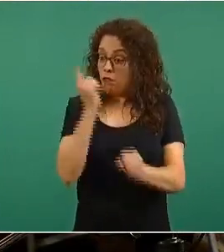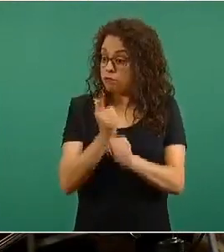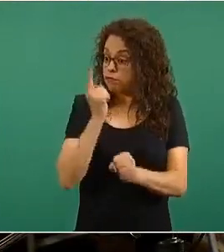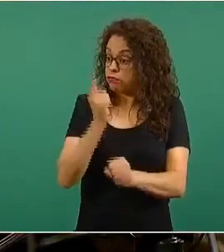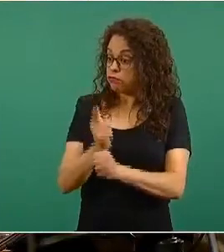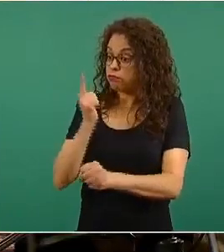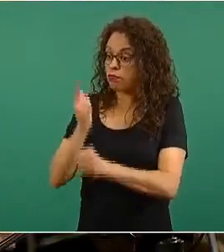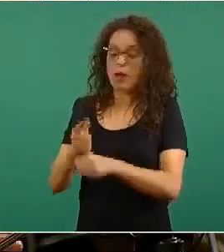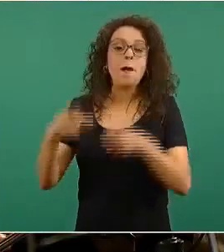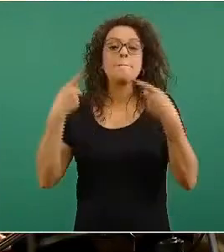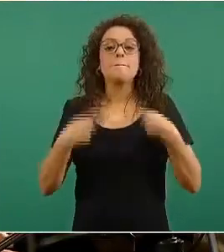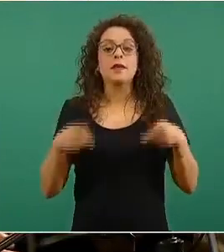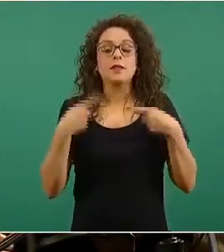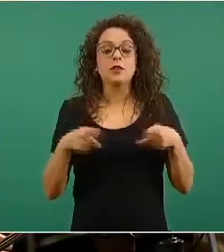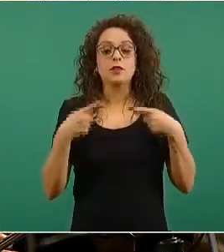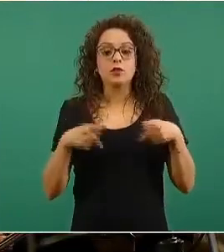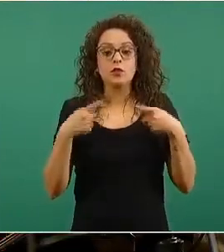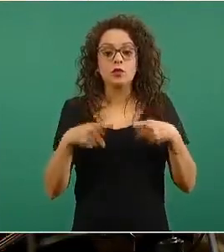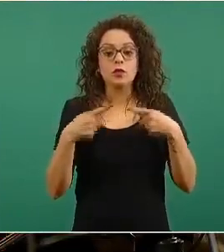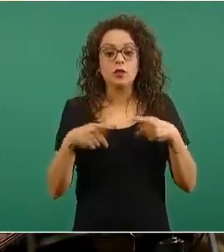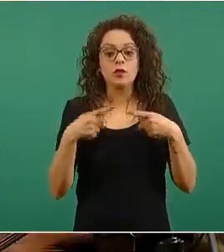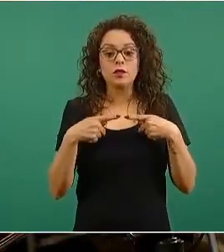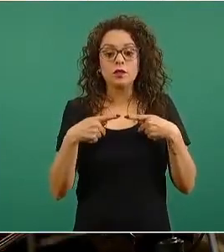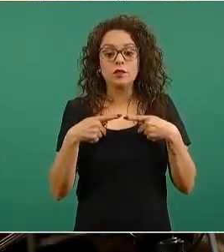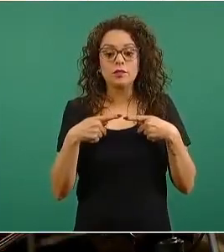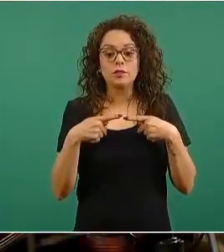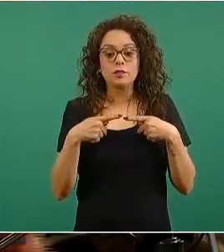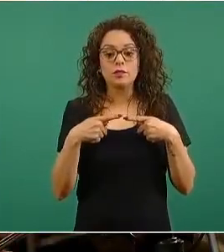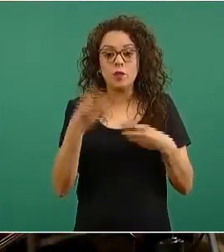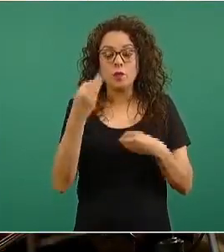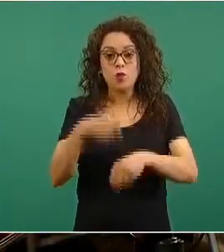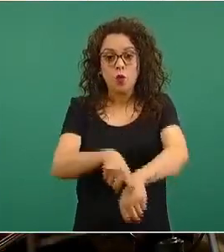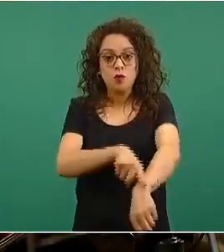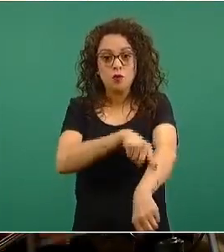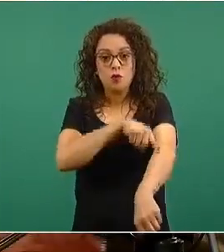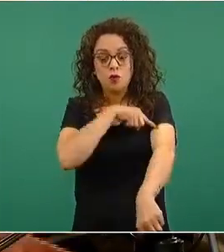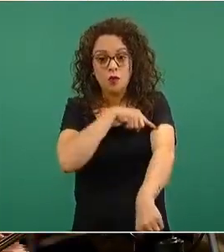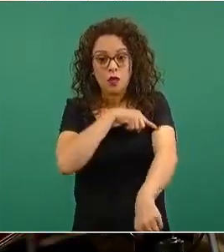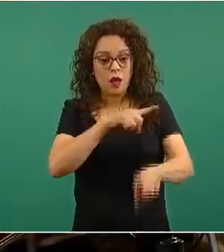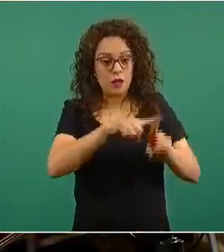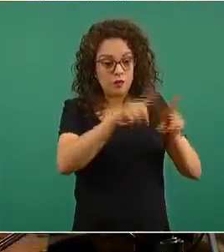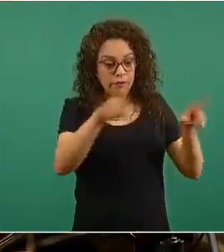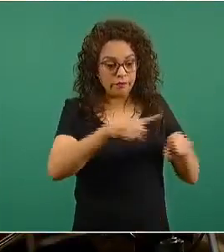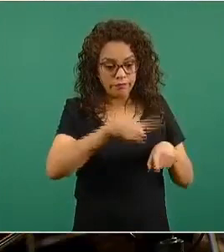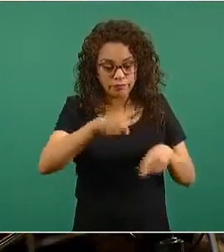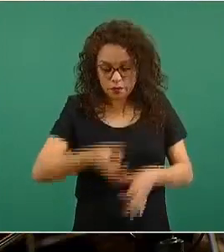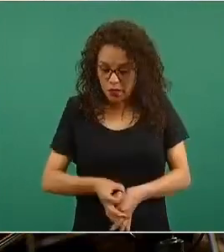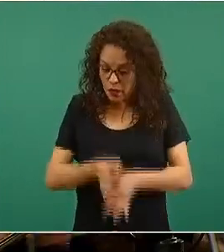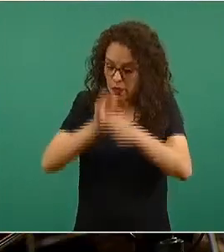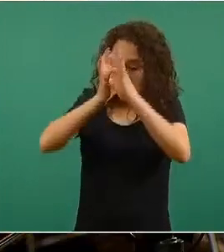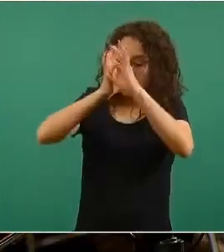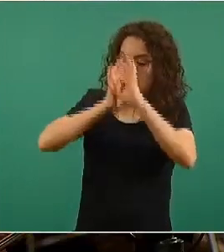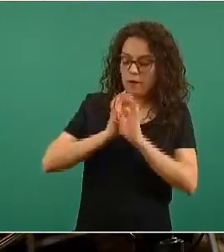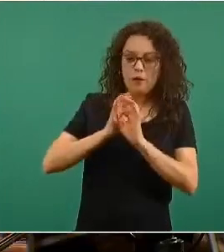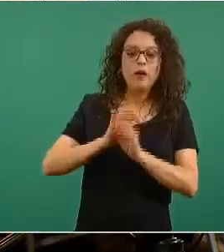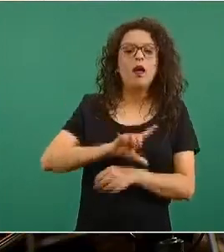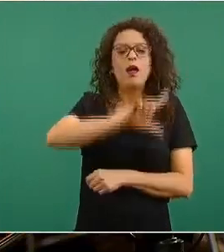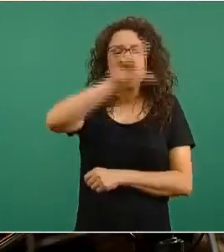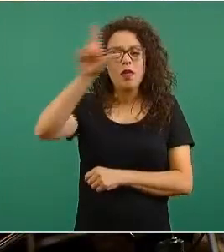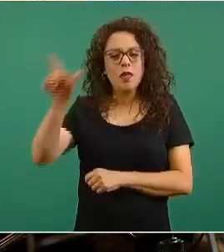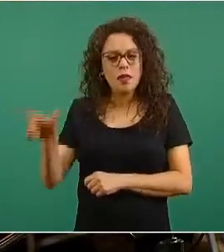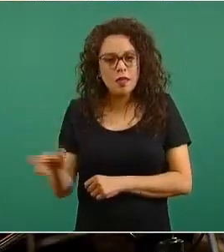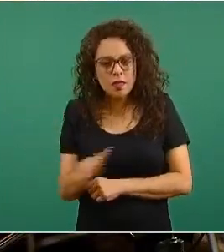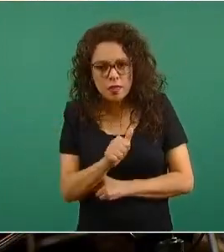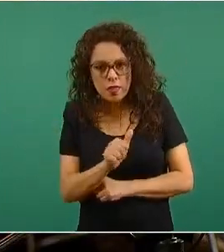de los pacientes que han sufrido por periodos largos intubación y después tengan crisis de ansiedad, depresión